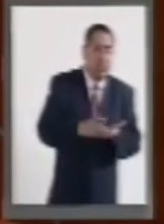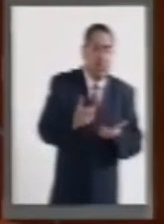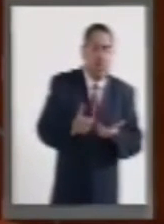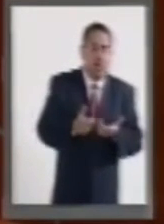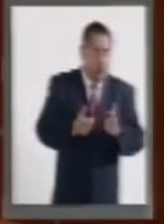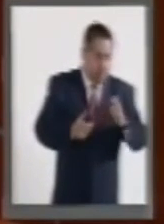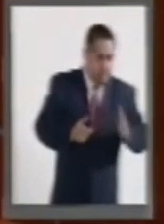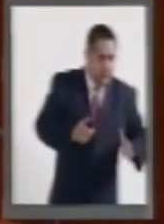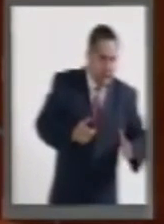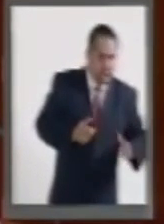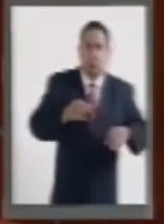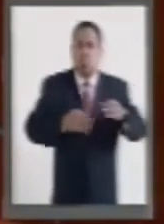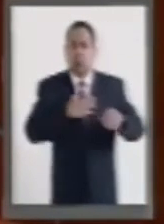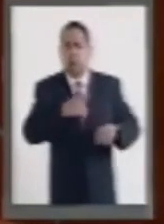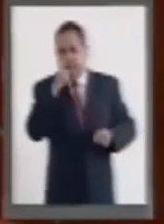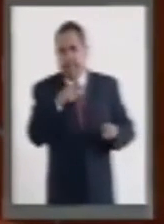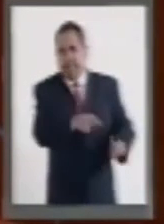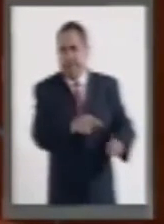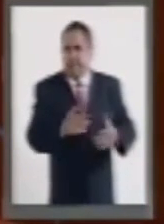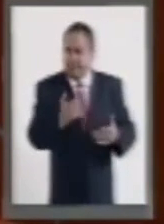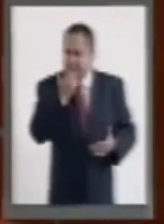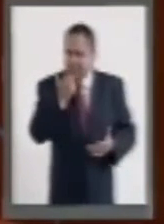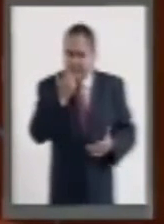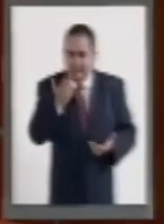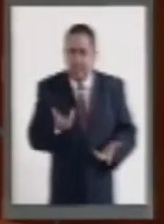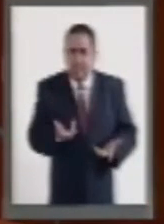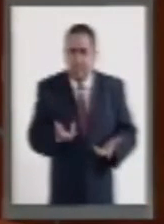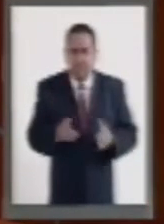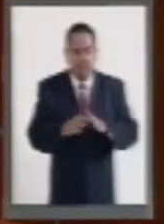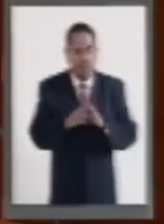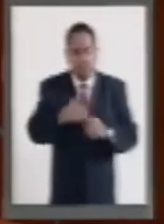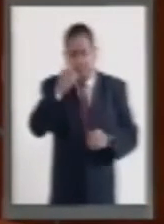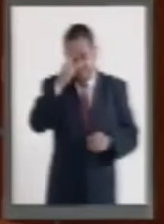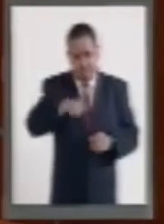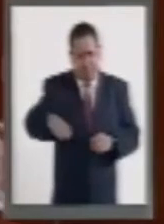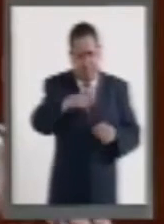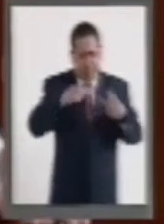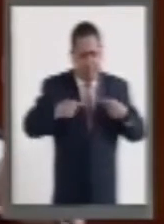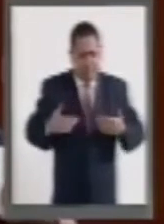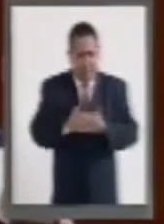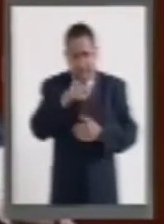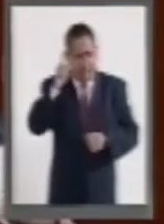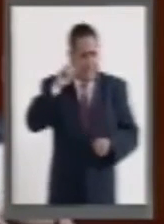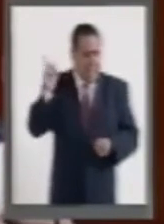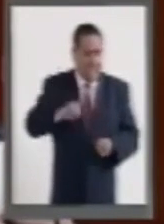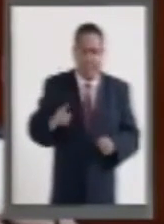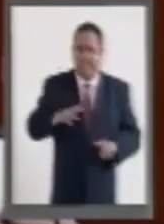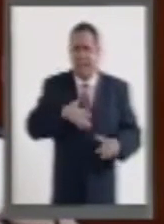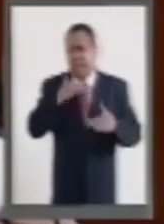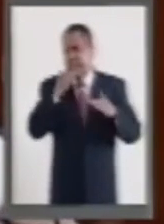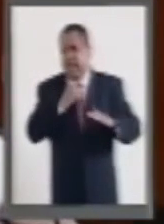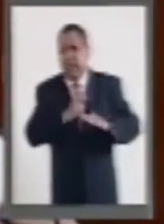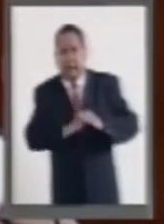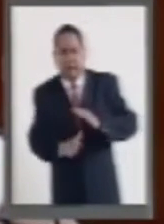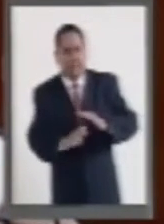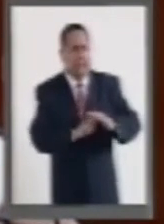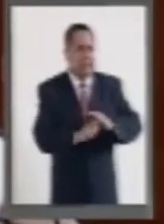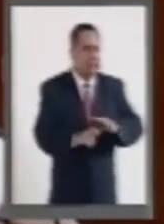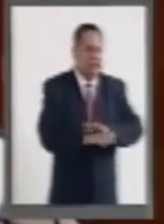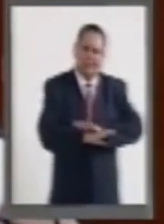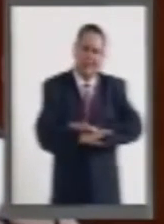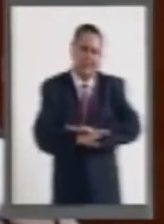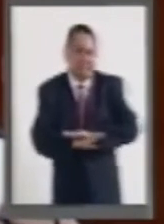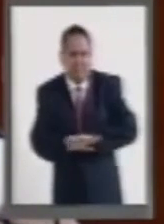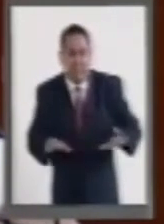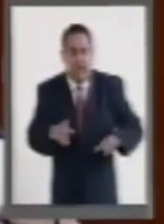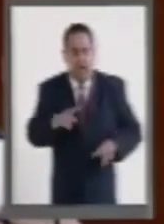mejor postor. Por tal razón, la sociedad zacatecana se cansó de tanta tranza y en un acto de